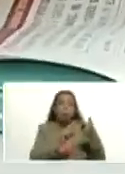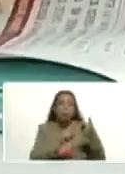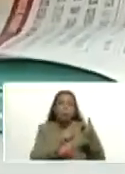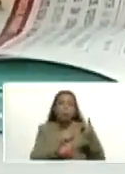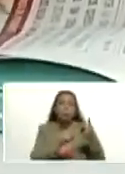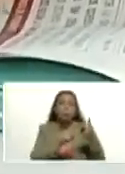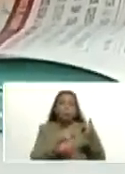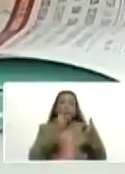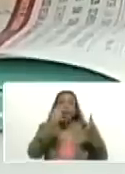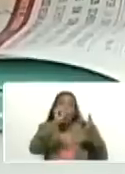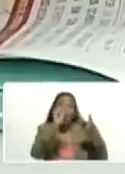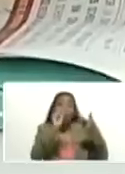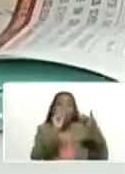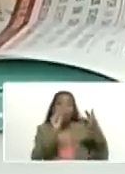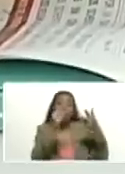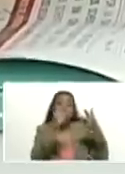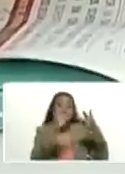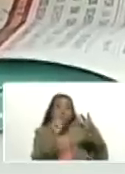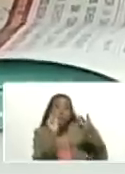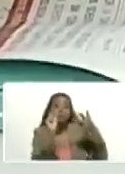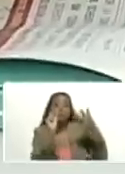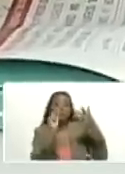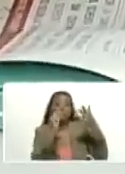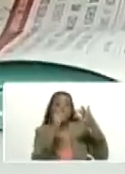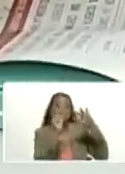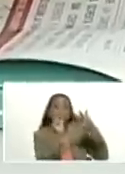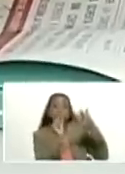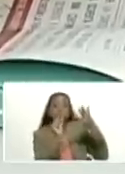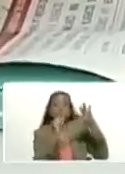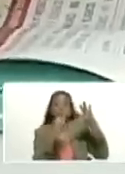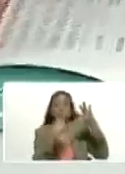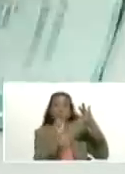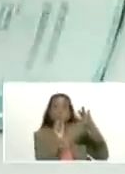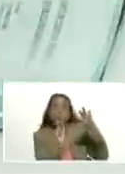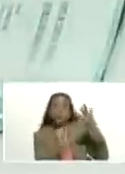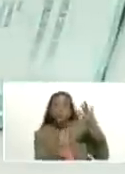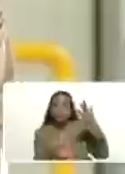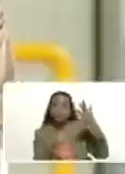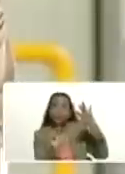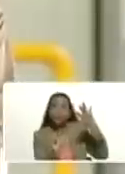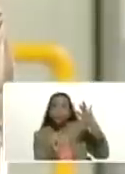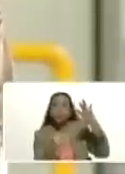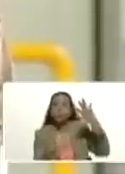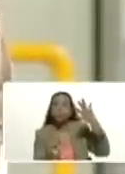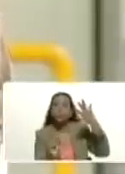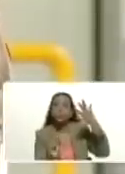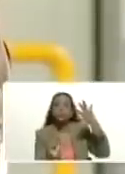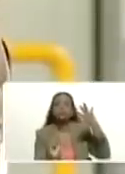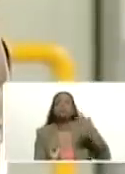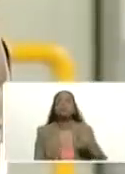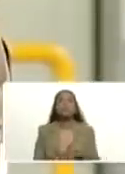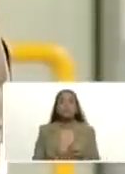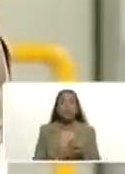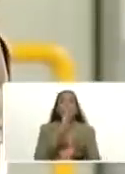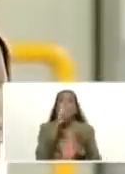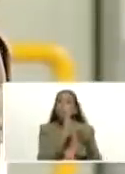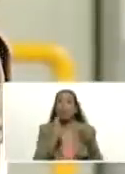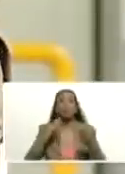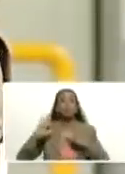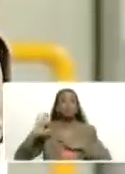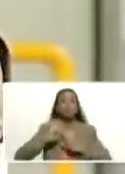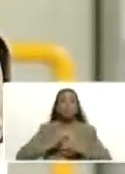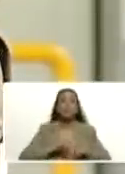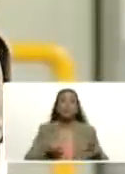De 1-1, está bateando. Loyo está bateando de 1-1. Toma, Loyo. Cúmplase.